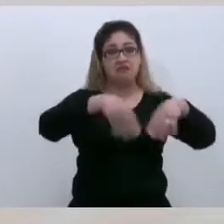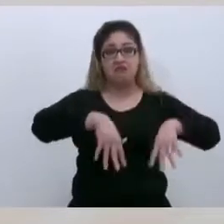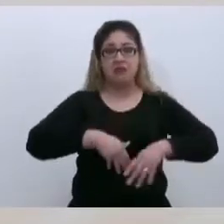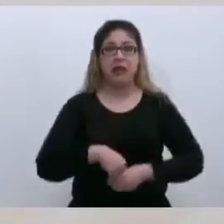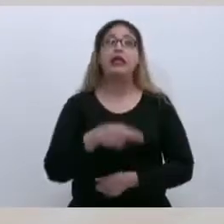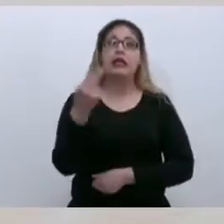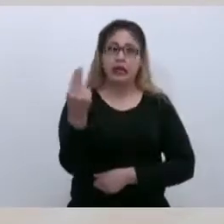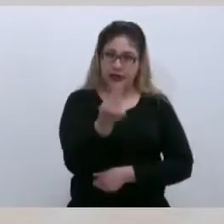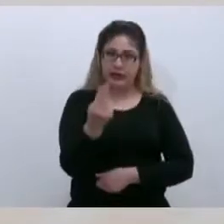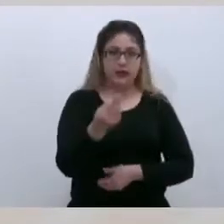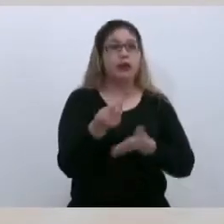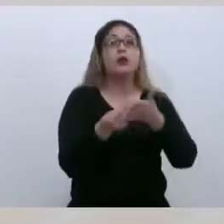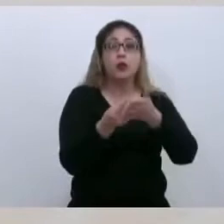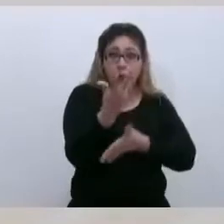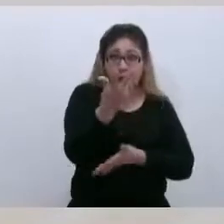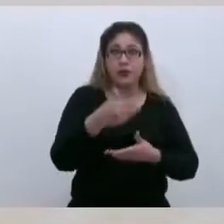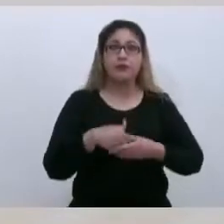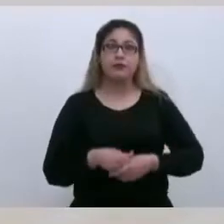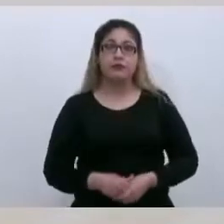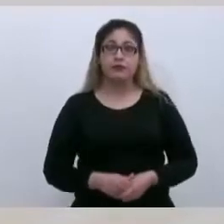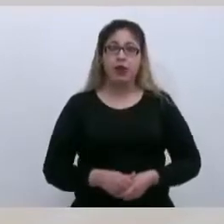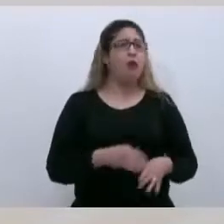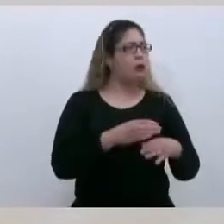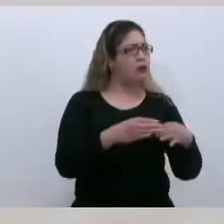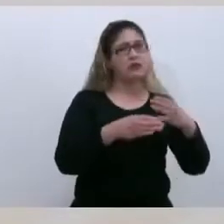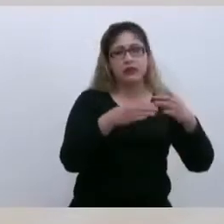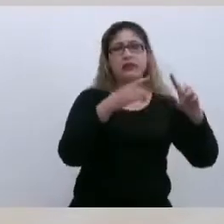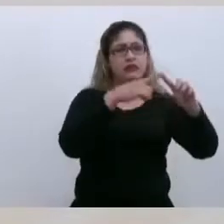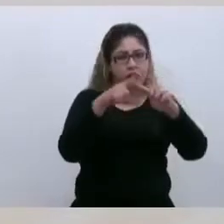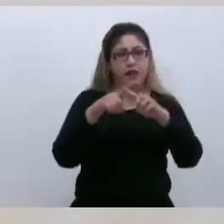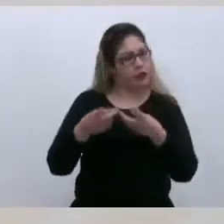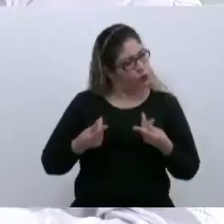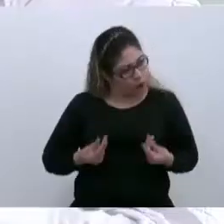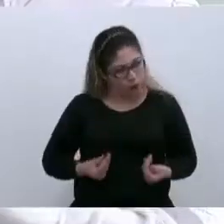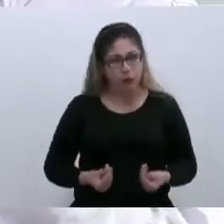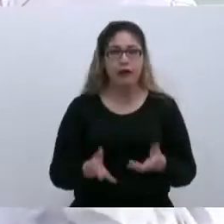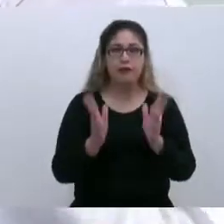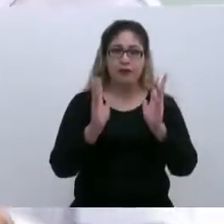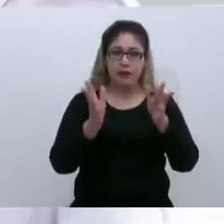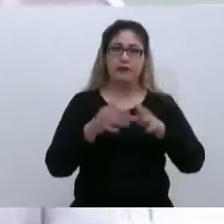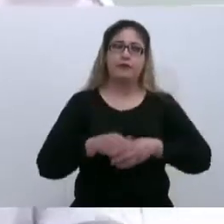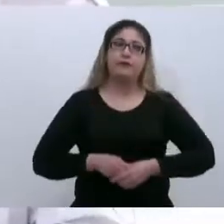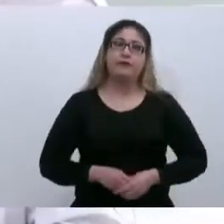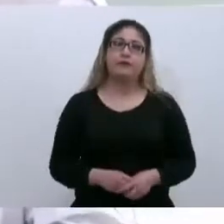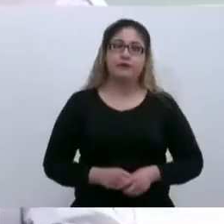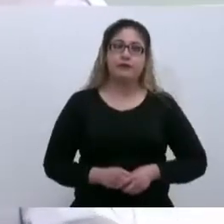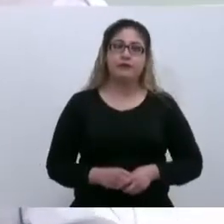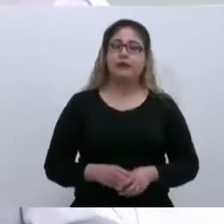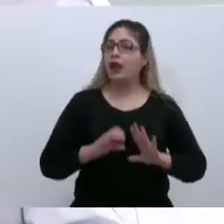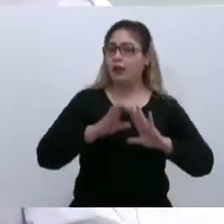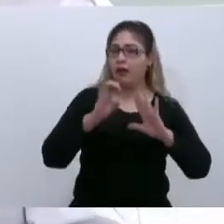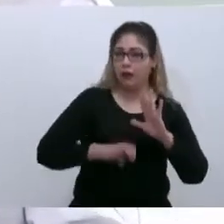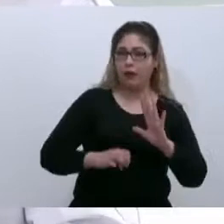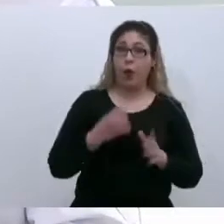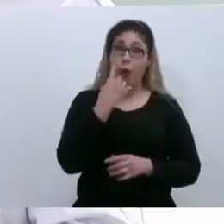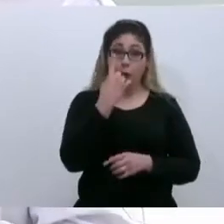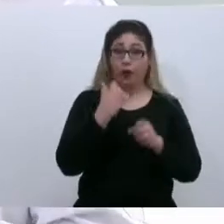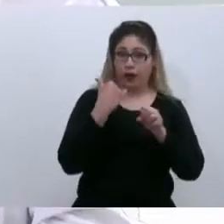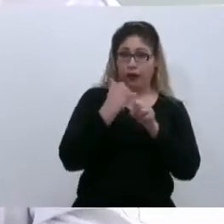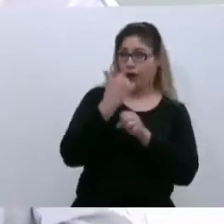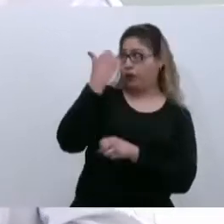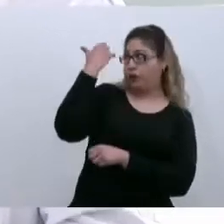diagnosticado durante la pandemia, porque de repente la memoria puede ser frágil, pero hace un año, si recordamos lo que